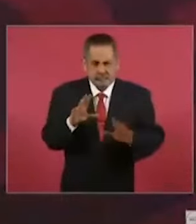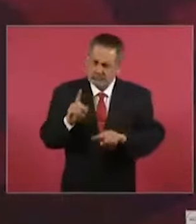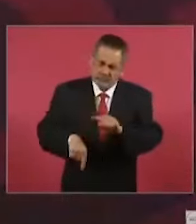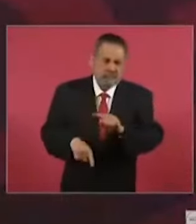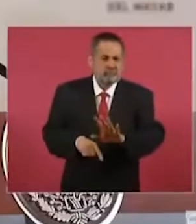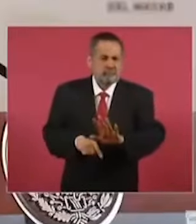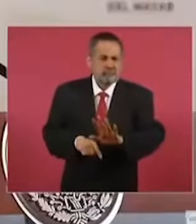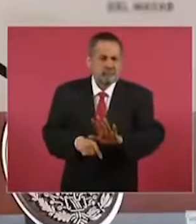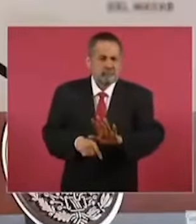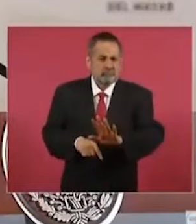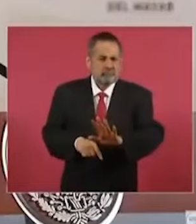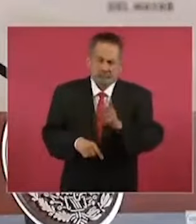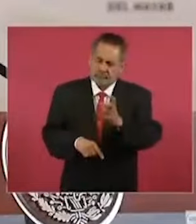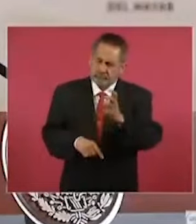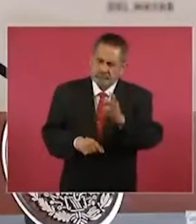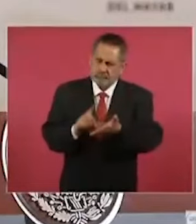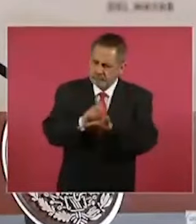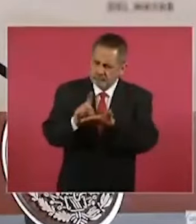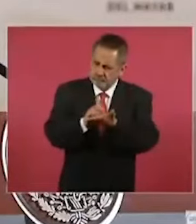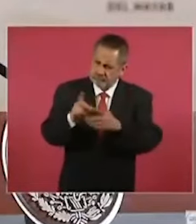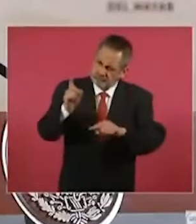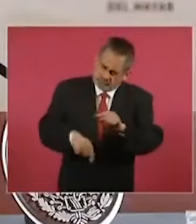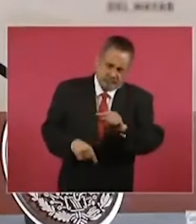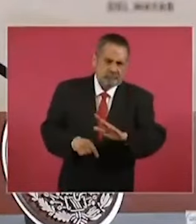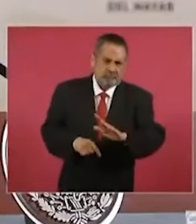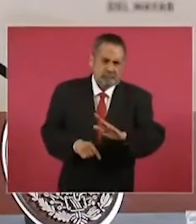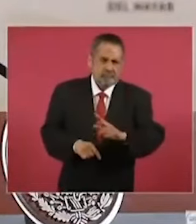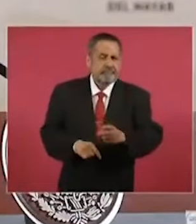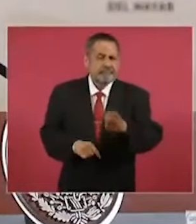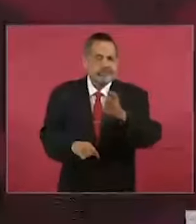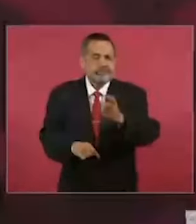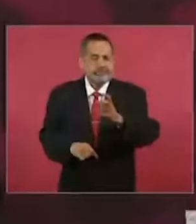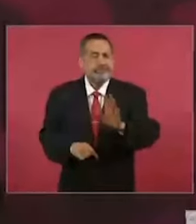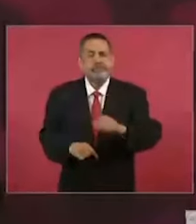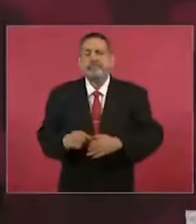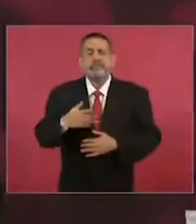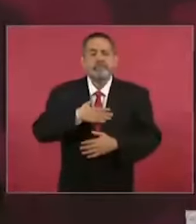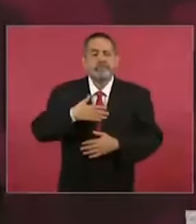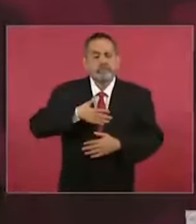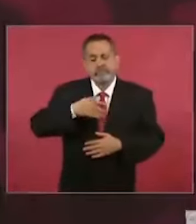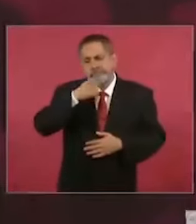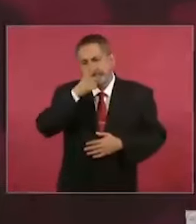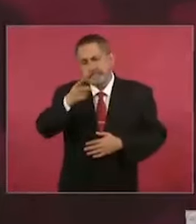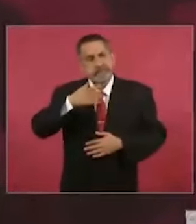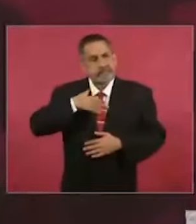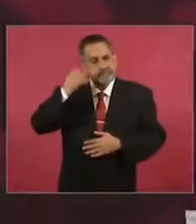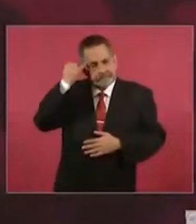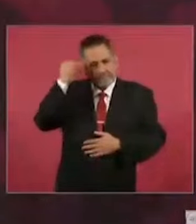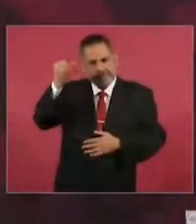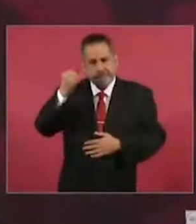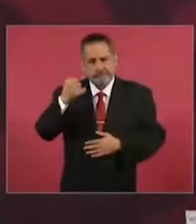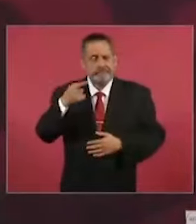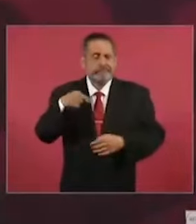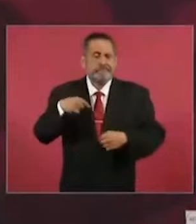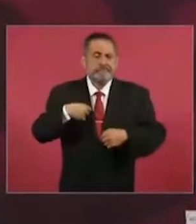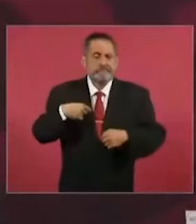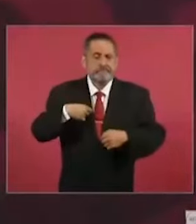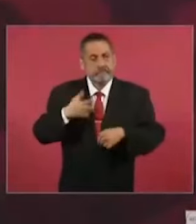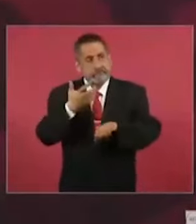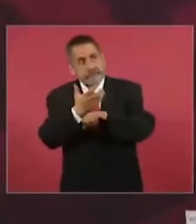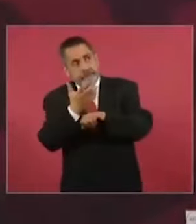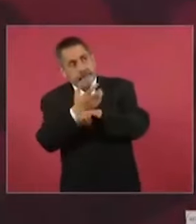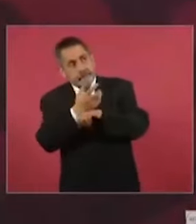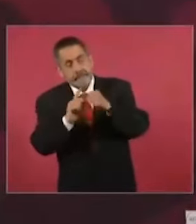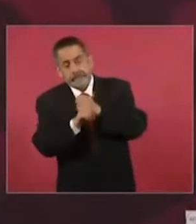para informar cómo va Mexicana de Aviación y pues bueno lo que vimos en la Gráfica que mostró el presidente en la tabla que mostró el